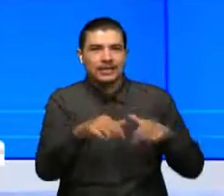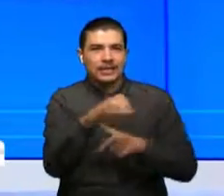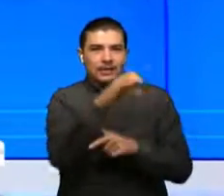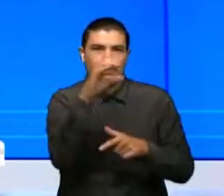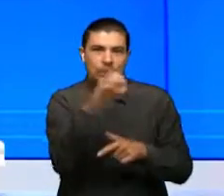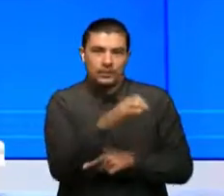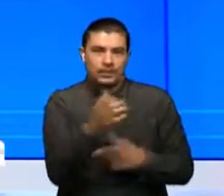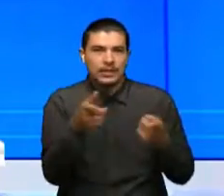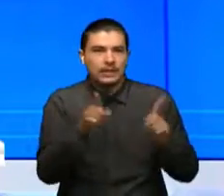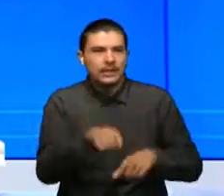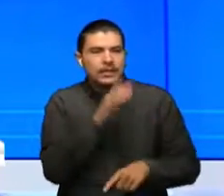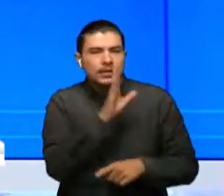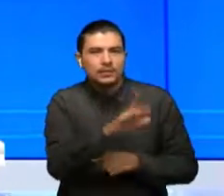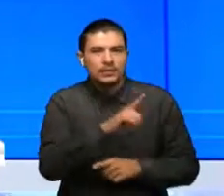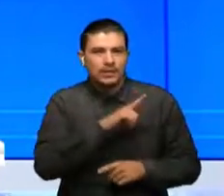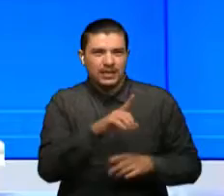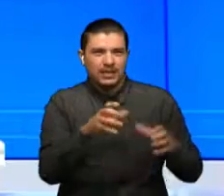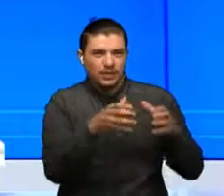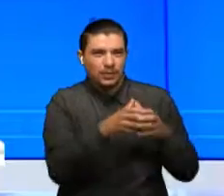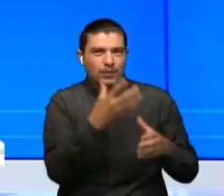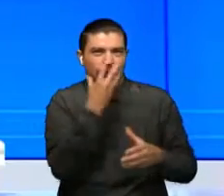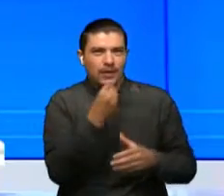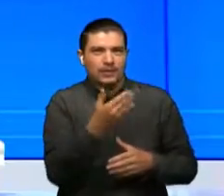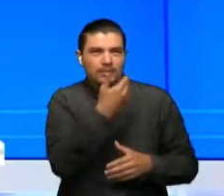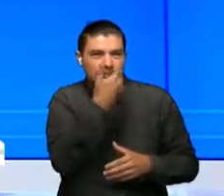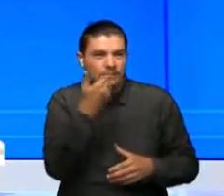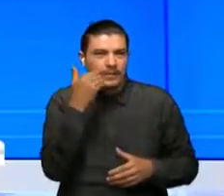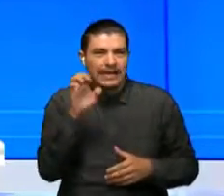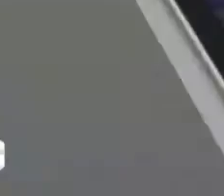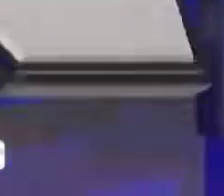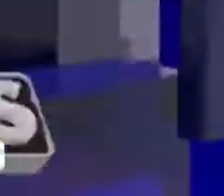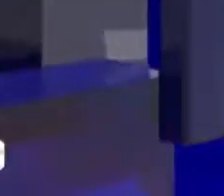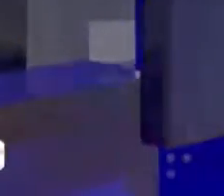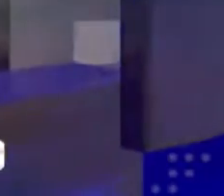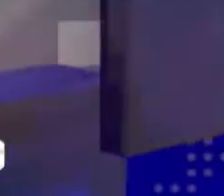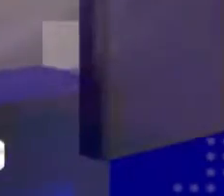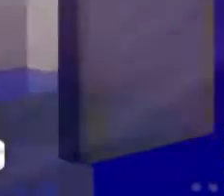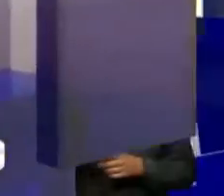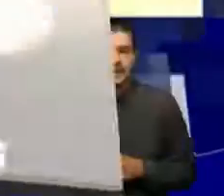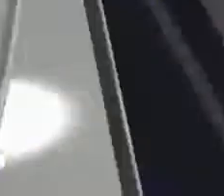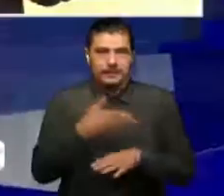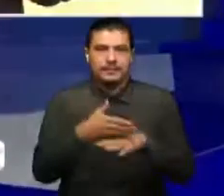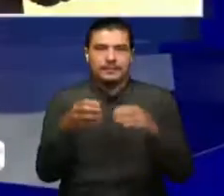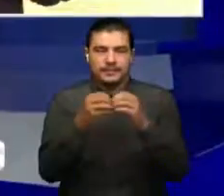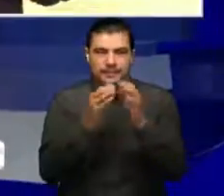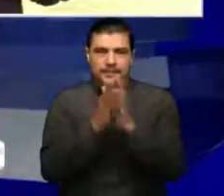sus protagonistas. Raúl Garzón, usted nos tiene más detalles de esta información. Adelante.